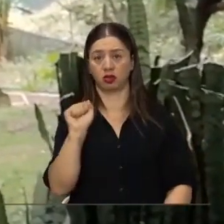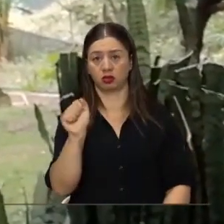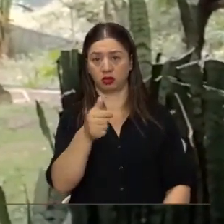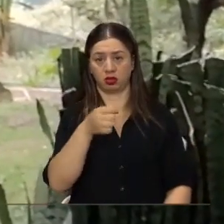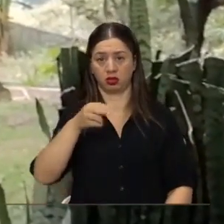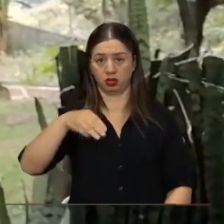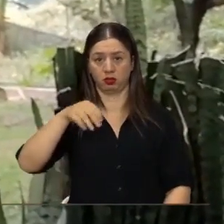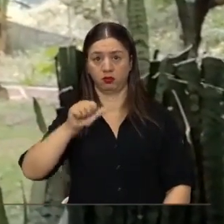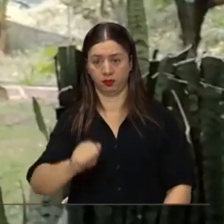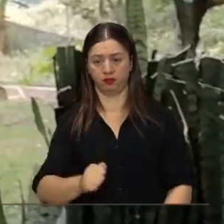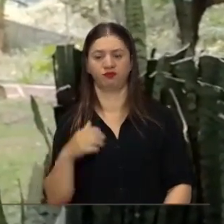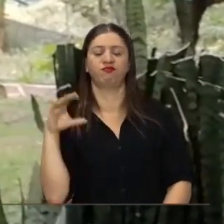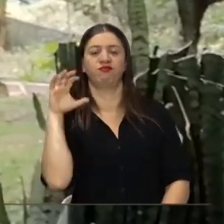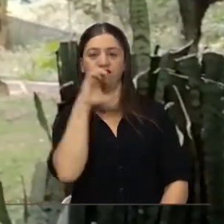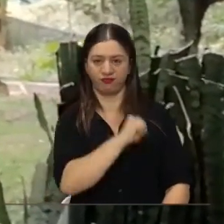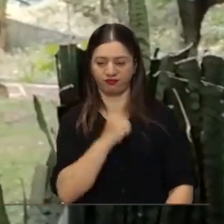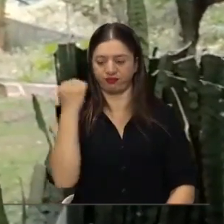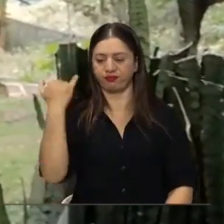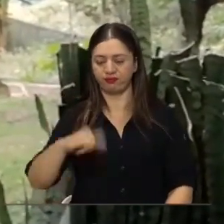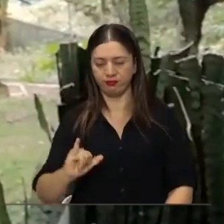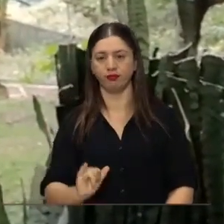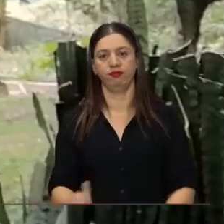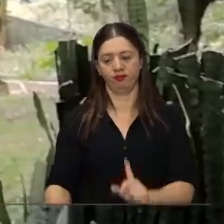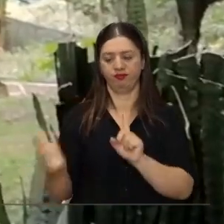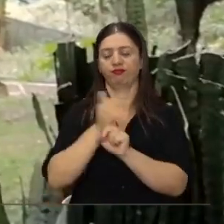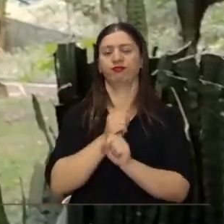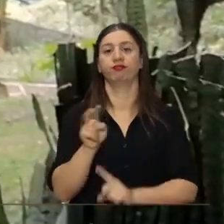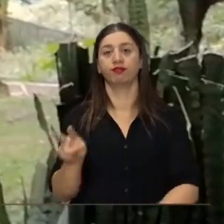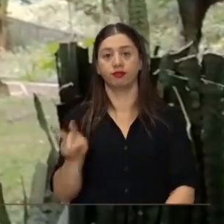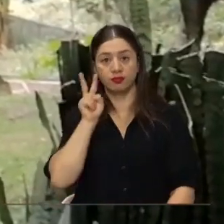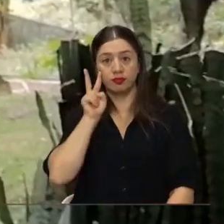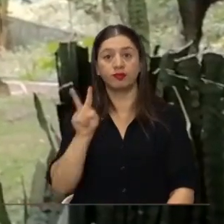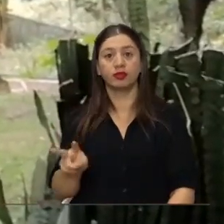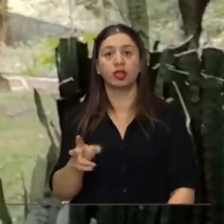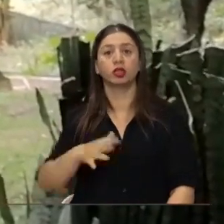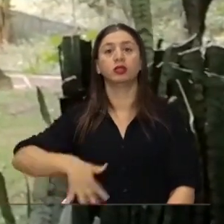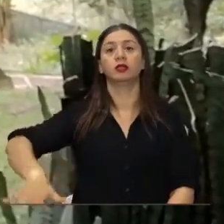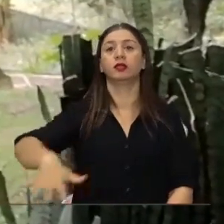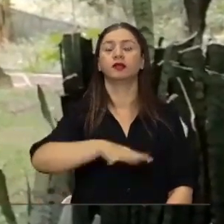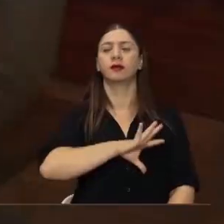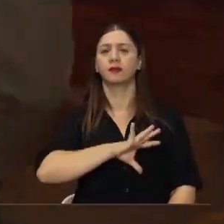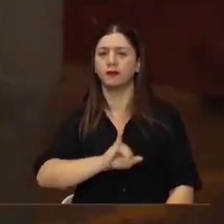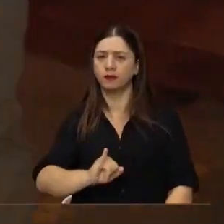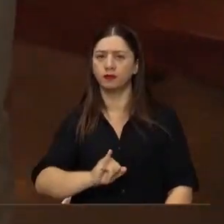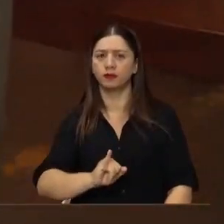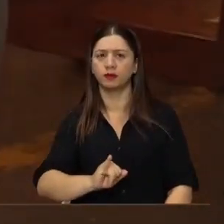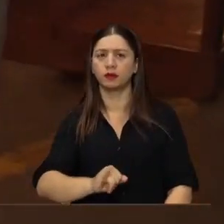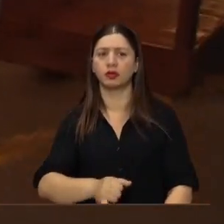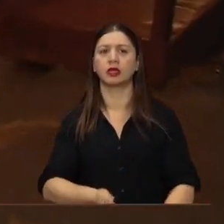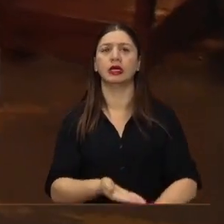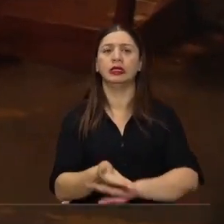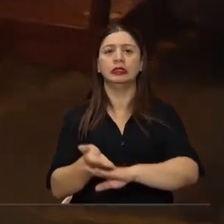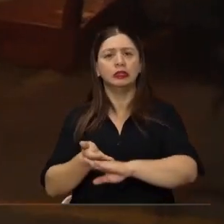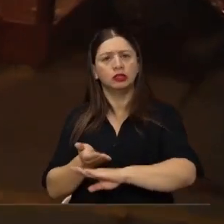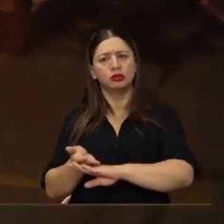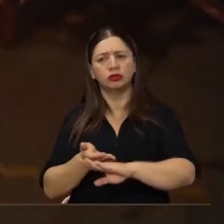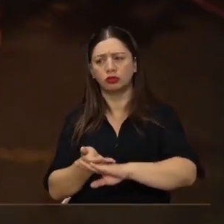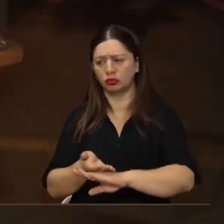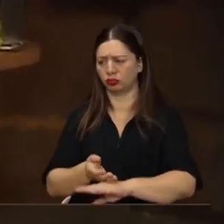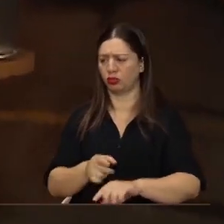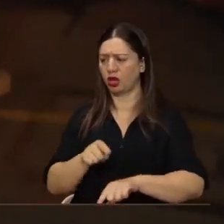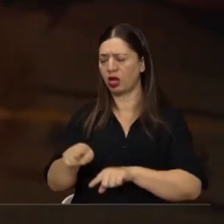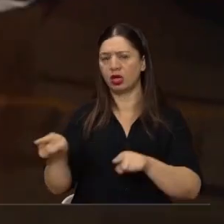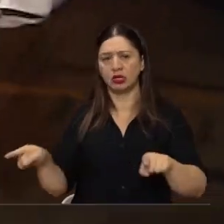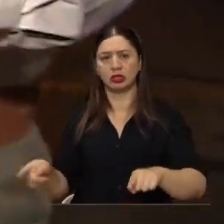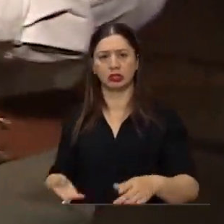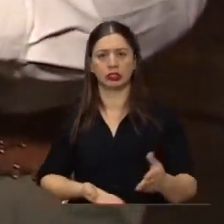detectado varios de estos casos y especialmente lo que se está dando en este momento en la ciudad es que están llegando solicitudes a diferentes